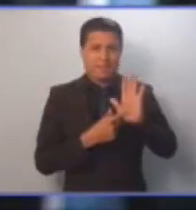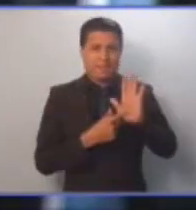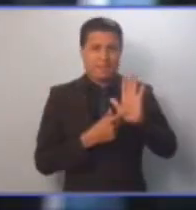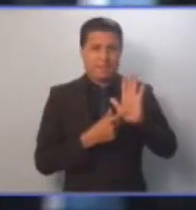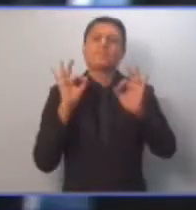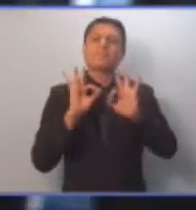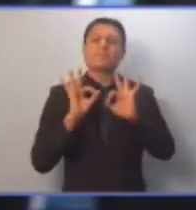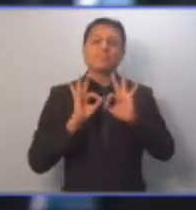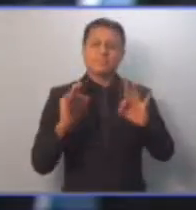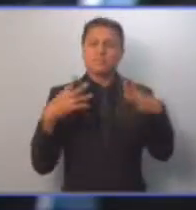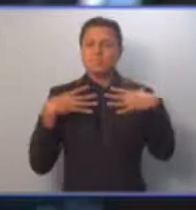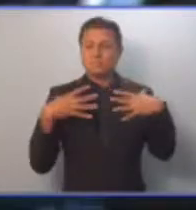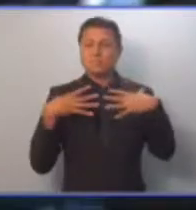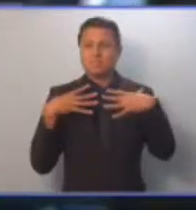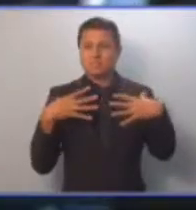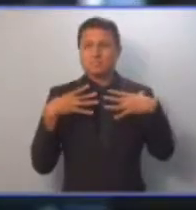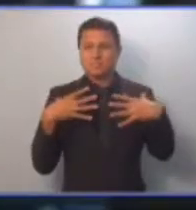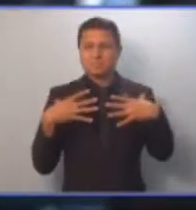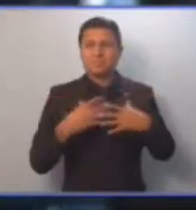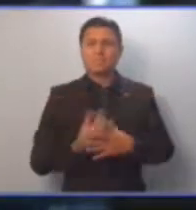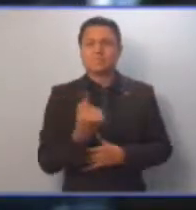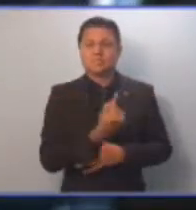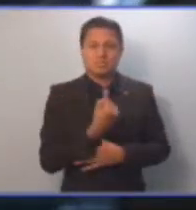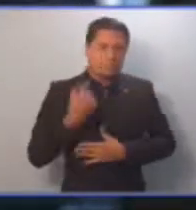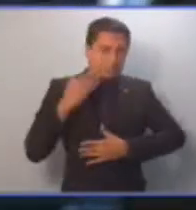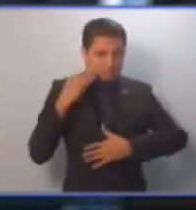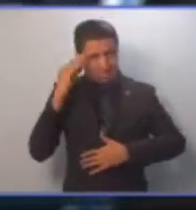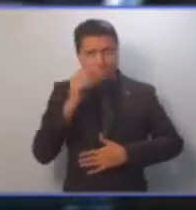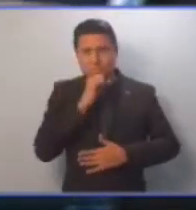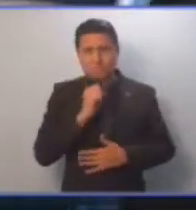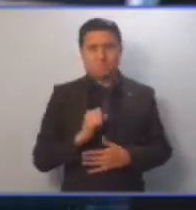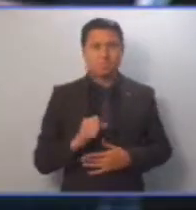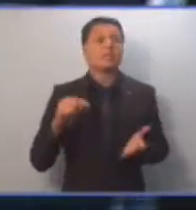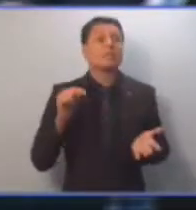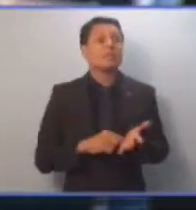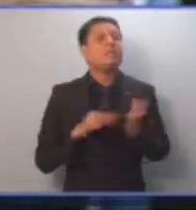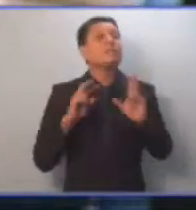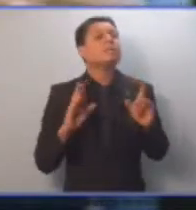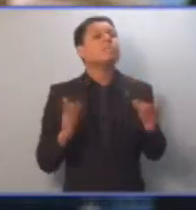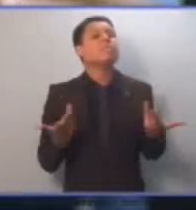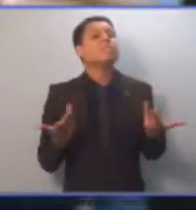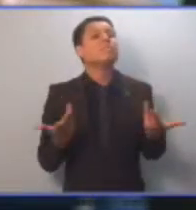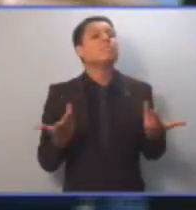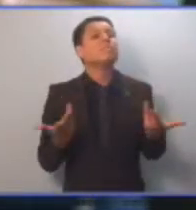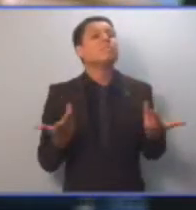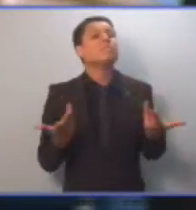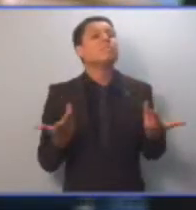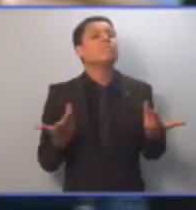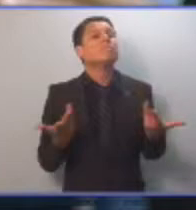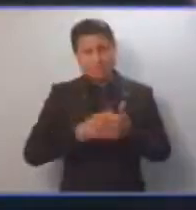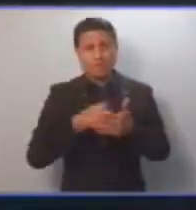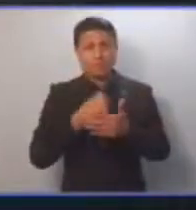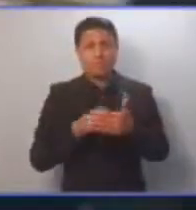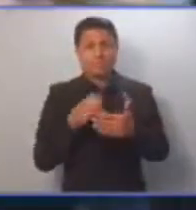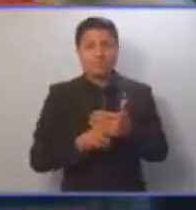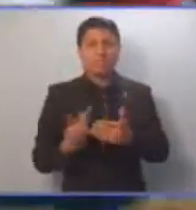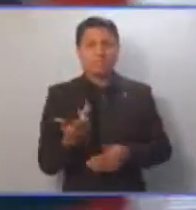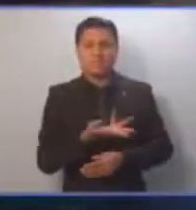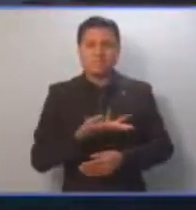mejor calidad de vida a las personas adultas mayores. Esto es parte del esfuerzo por el cual